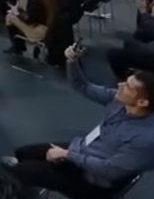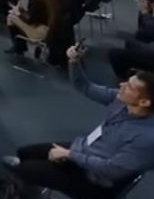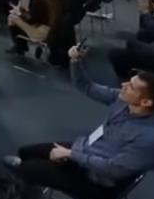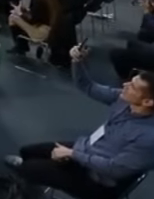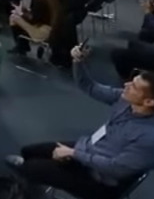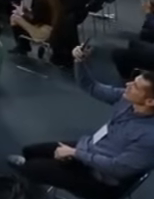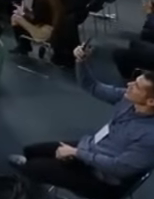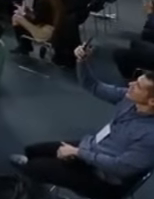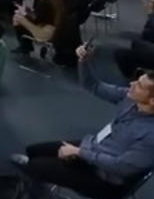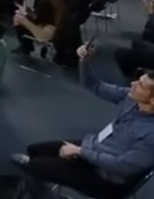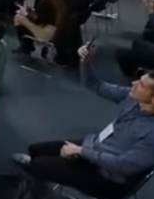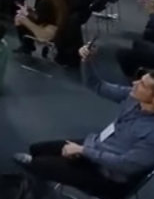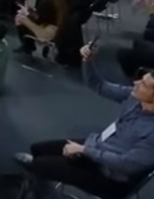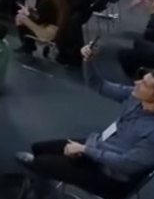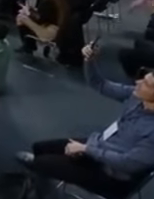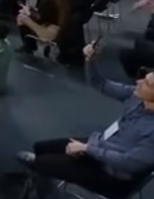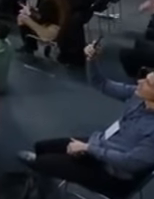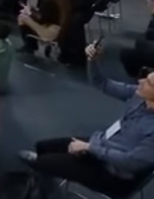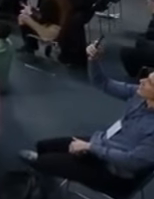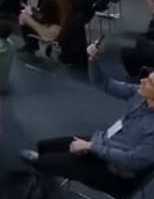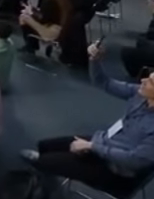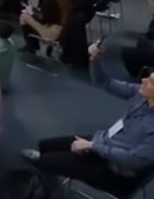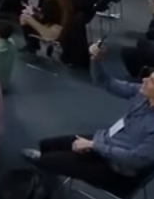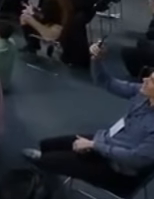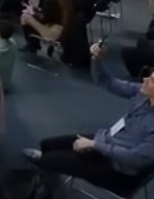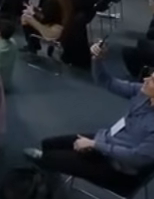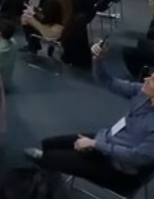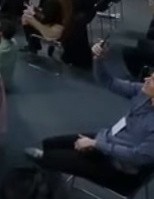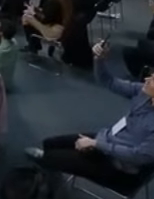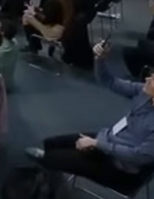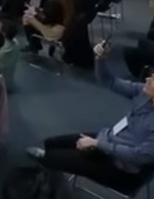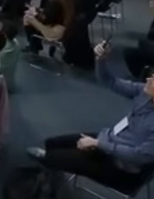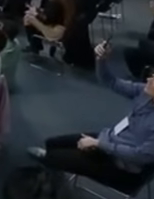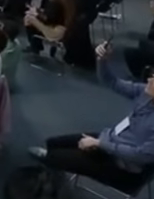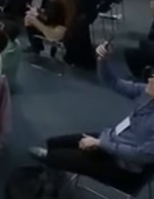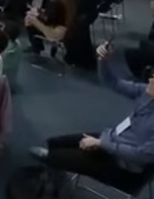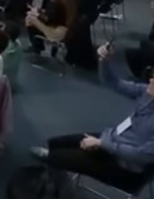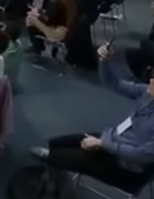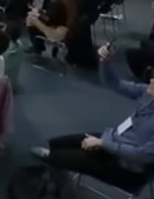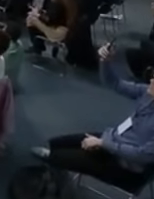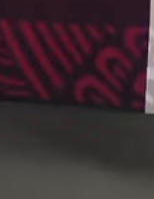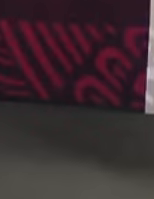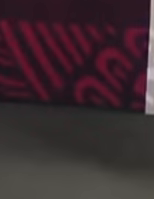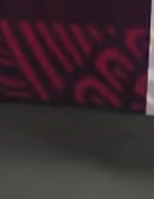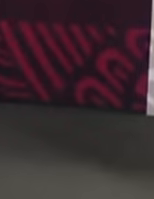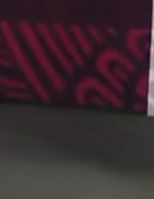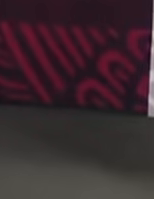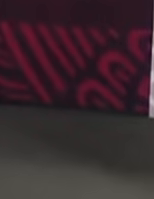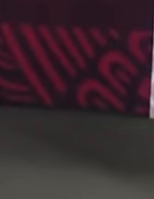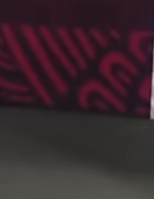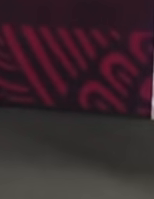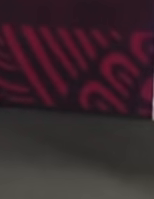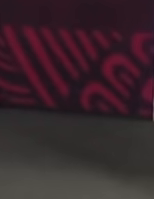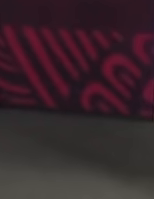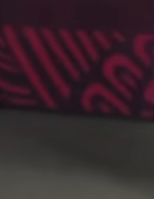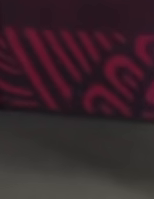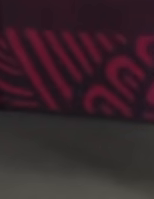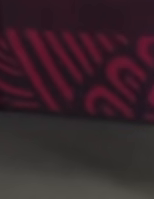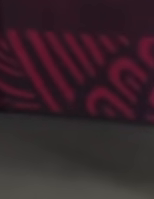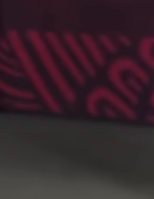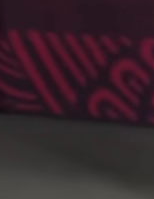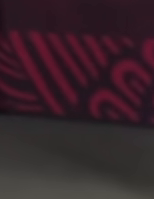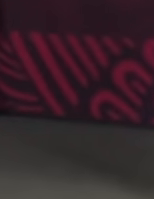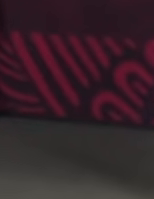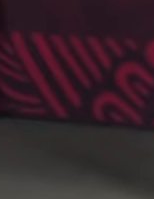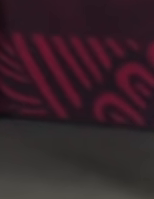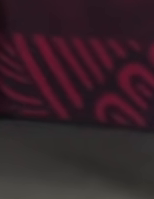respeto y afecto para nuestros adversarios, que todavía no